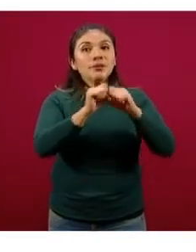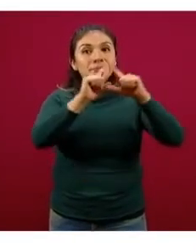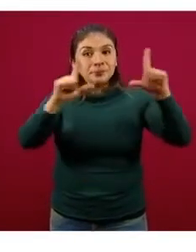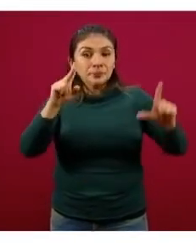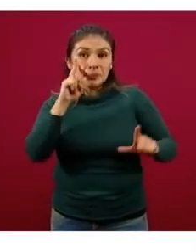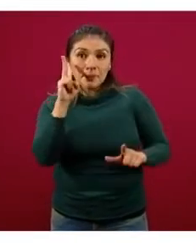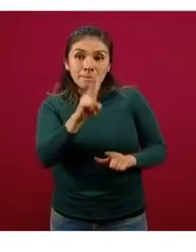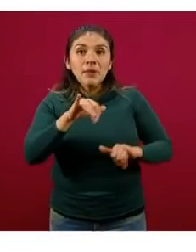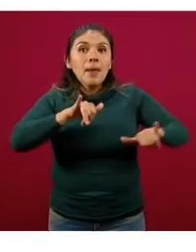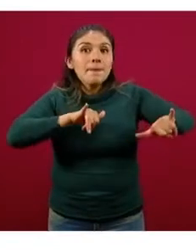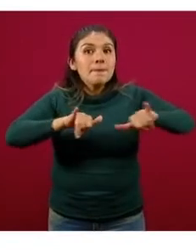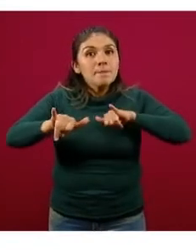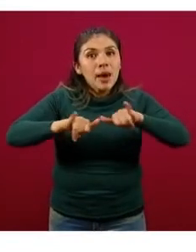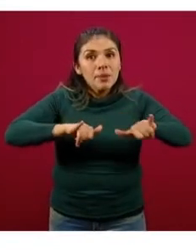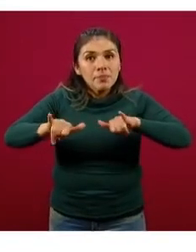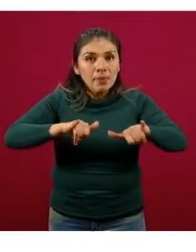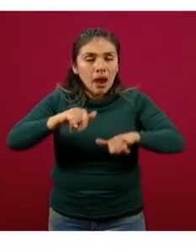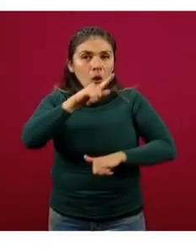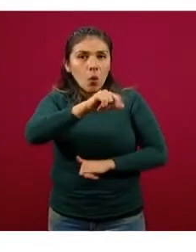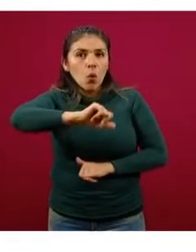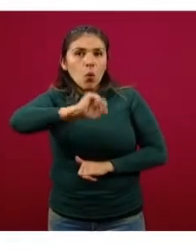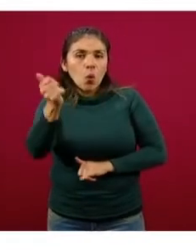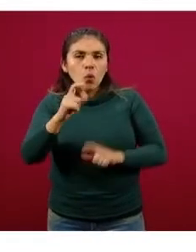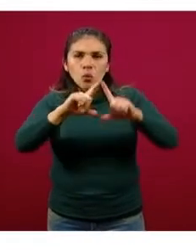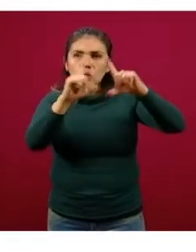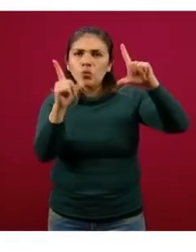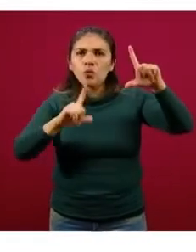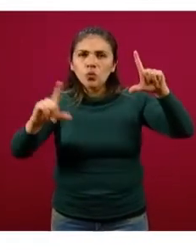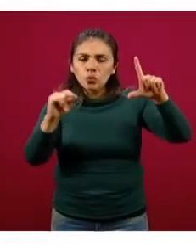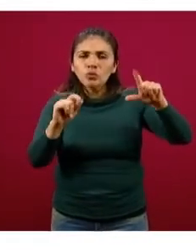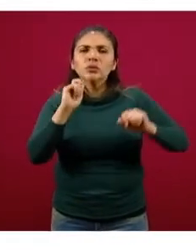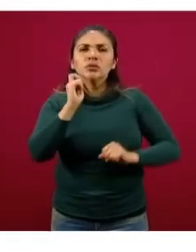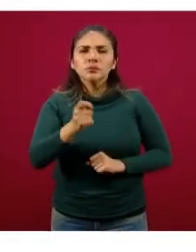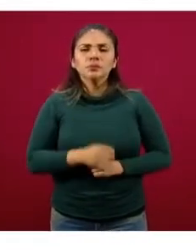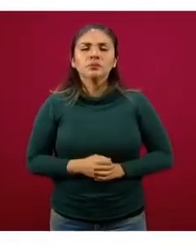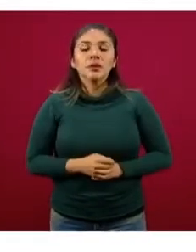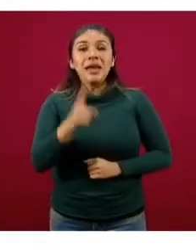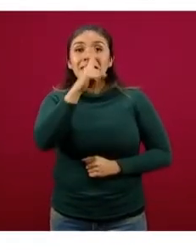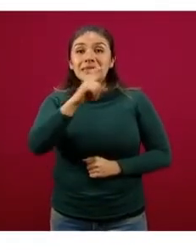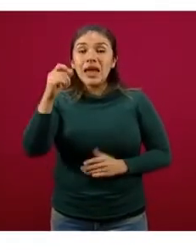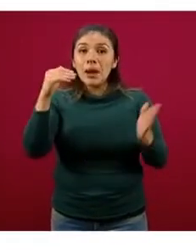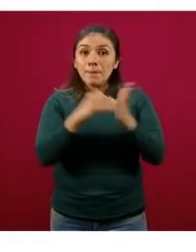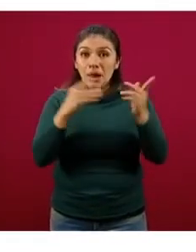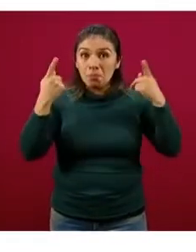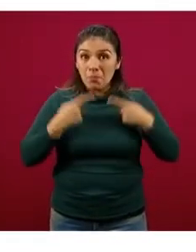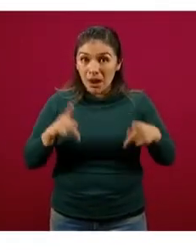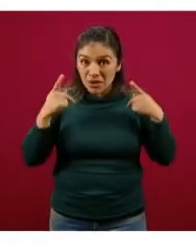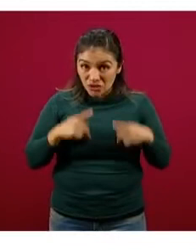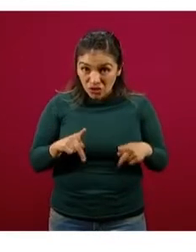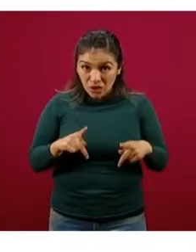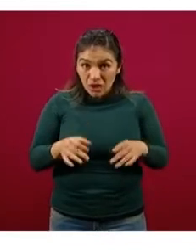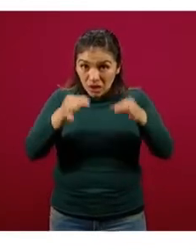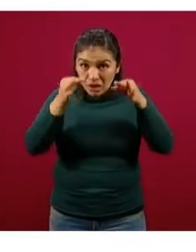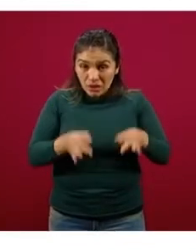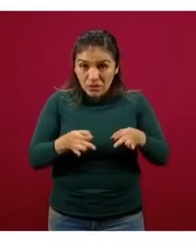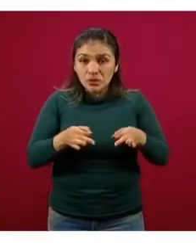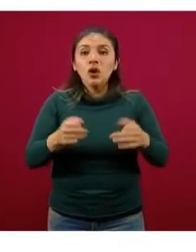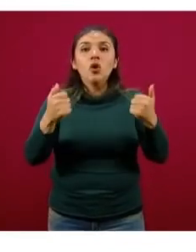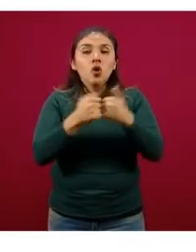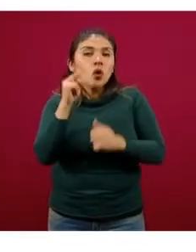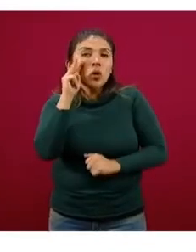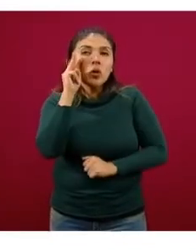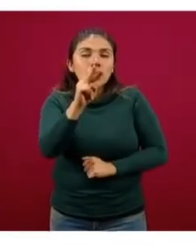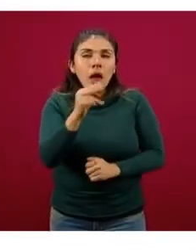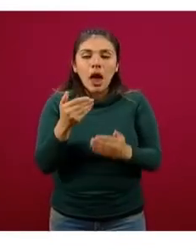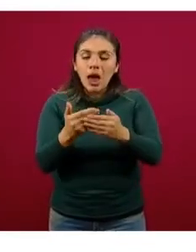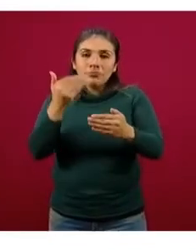nuestro mapa de tasa de incidencia acumulada, en este caso por 100.000 casos, enfocada o enmarcada en los